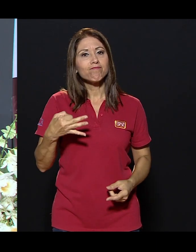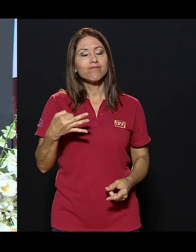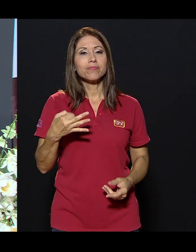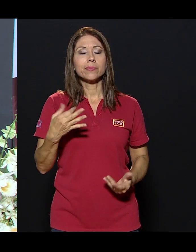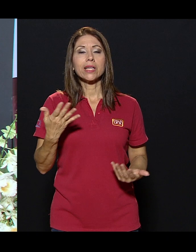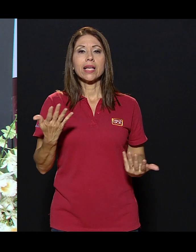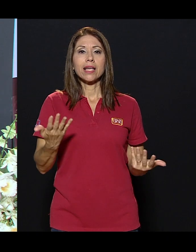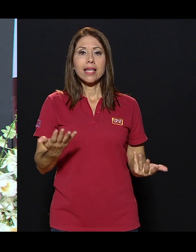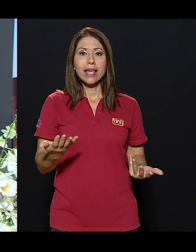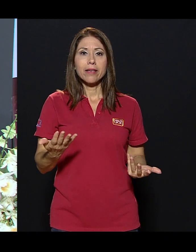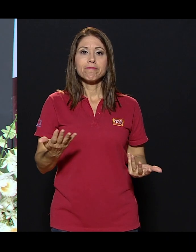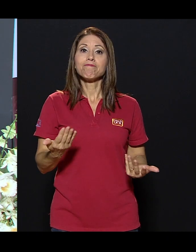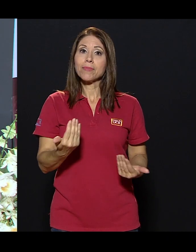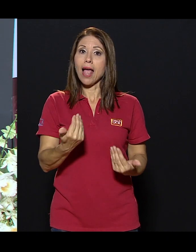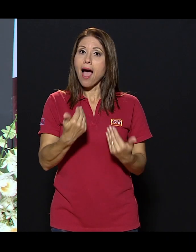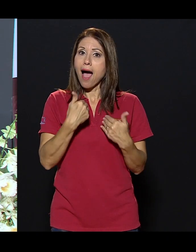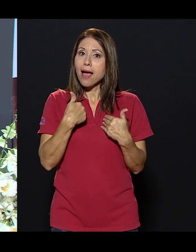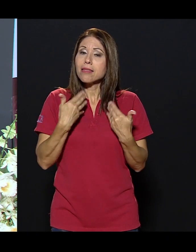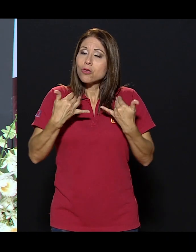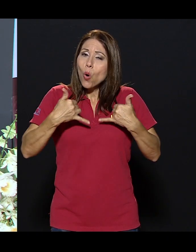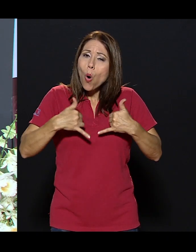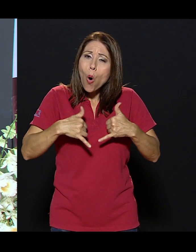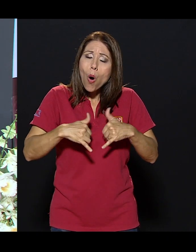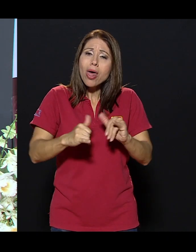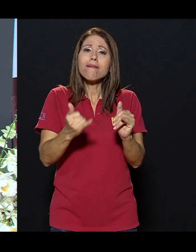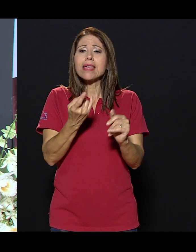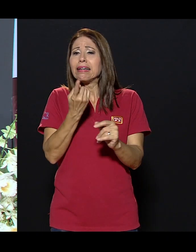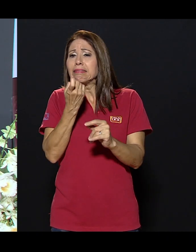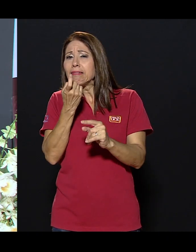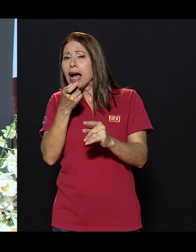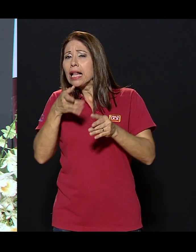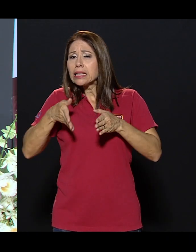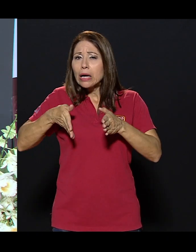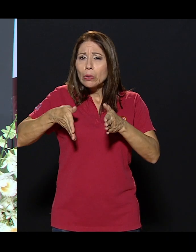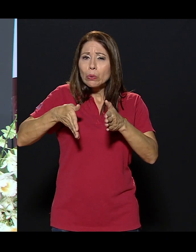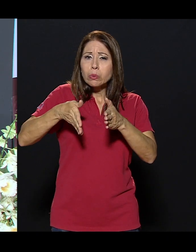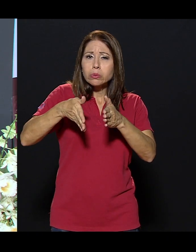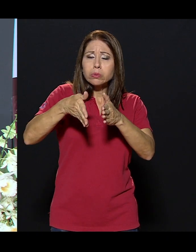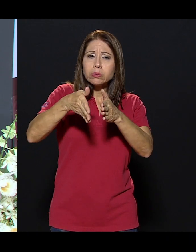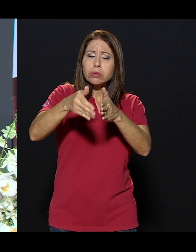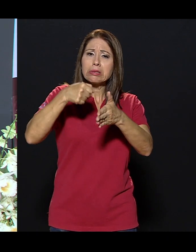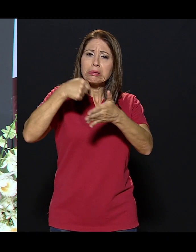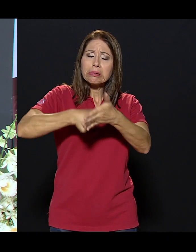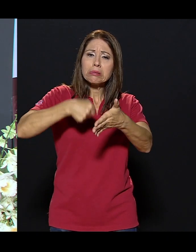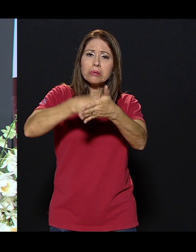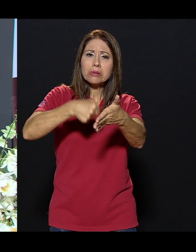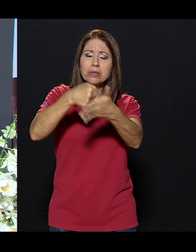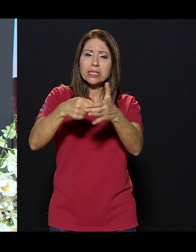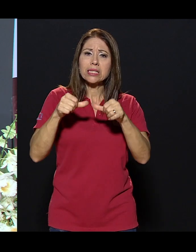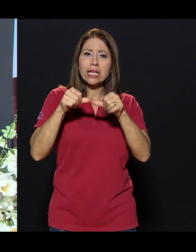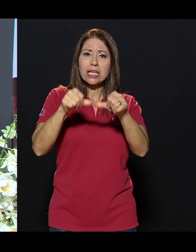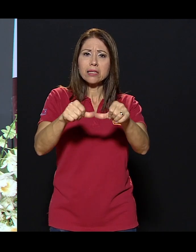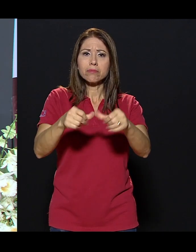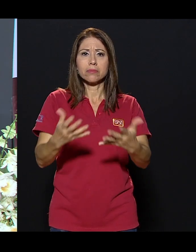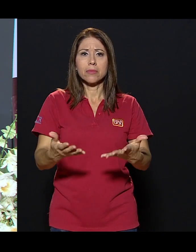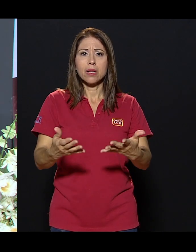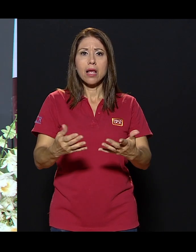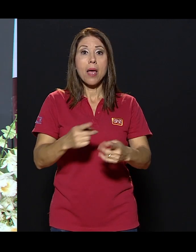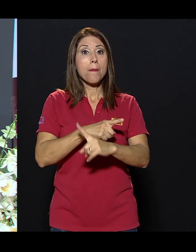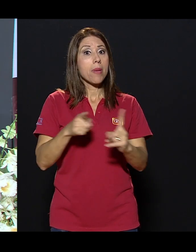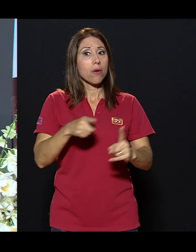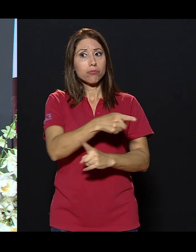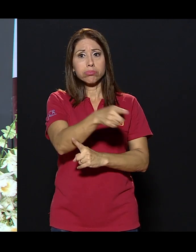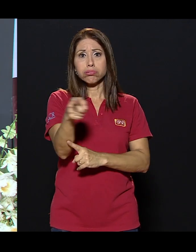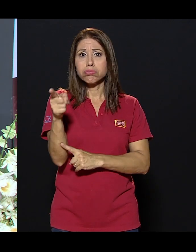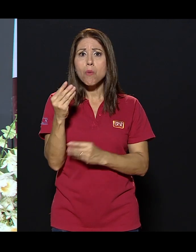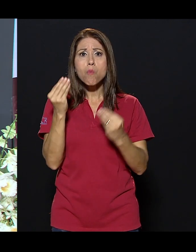que si bien hay un camino todavía largo que seguir adelante, el liderazgo que están